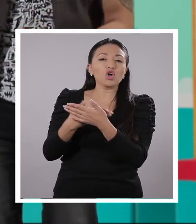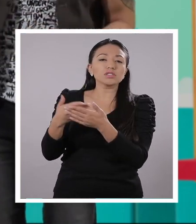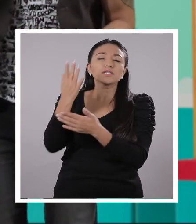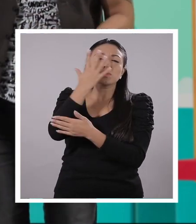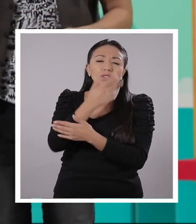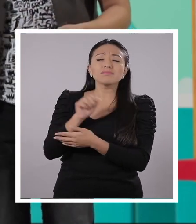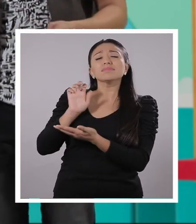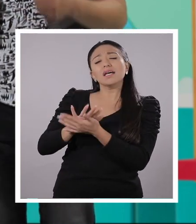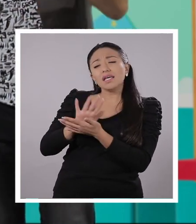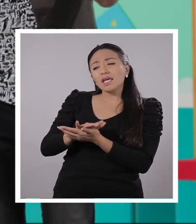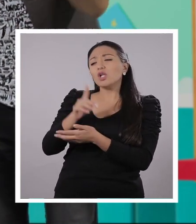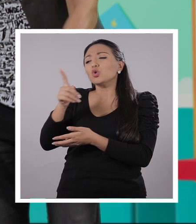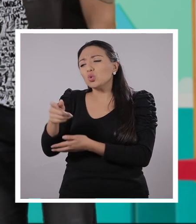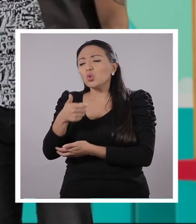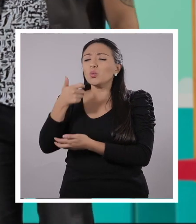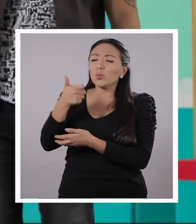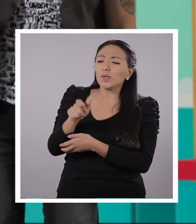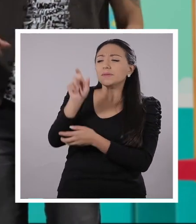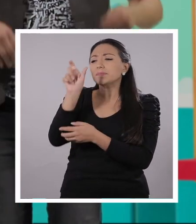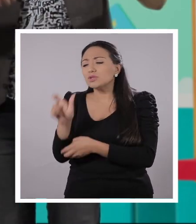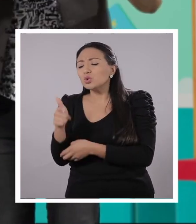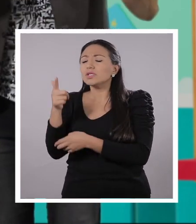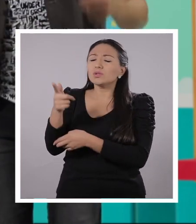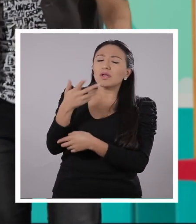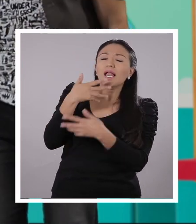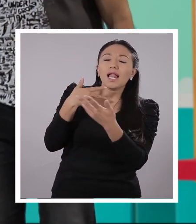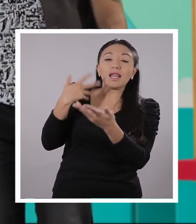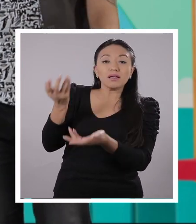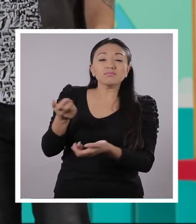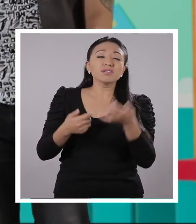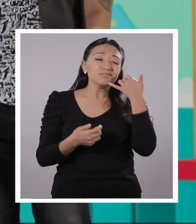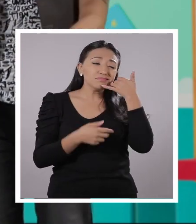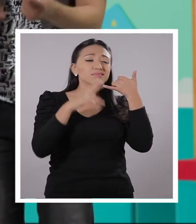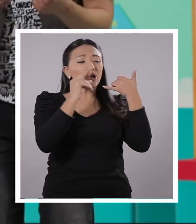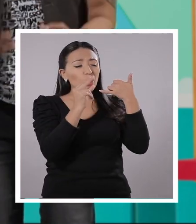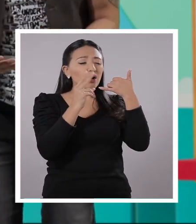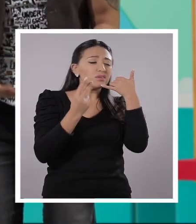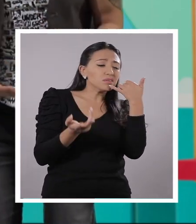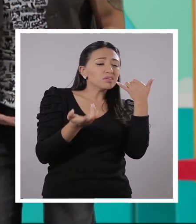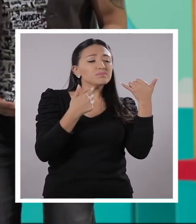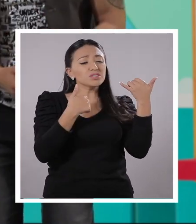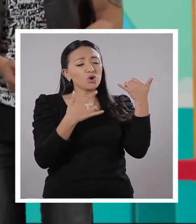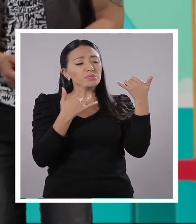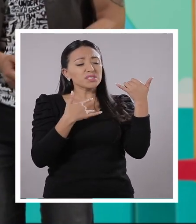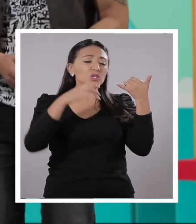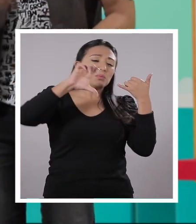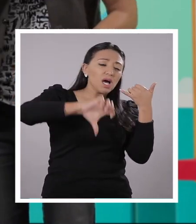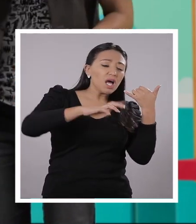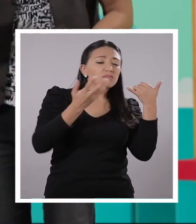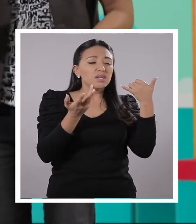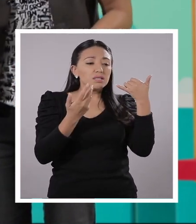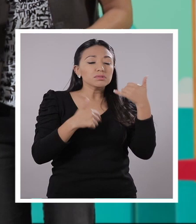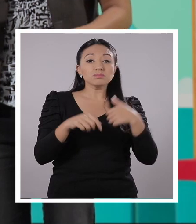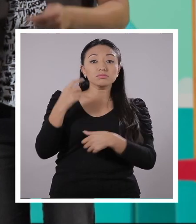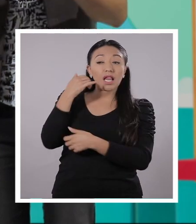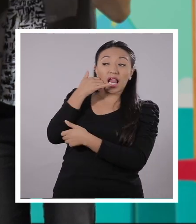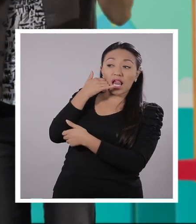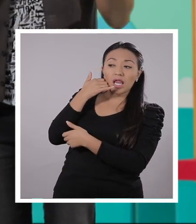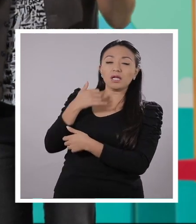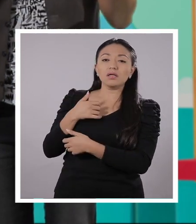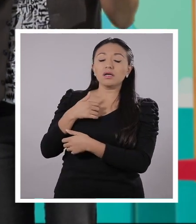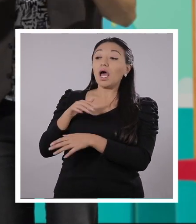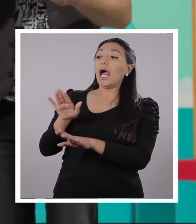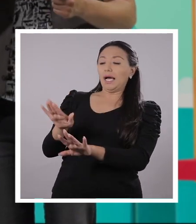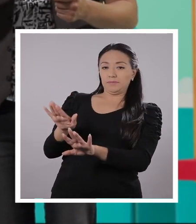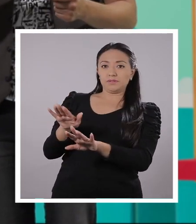mí. Tranquilo, si tú eres buena persona, eres chévere. Yo le dije, no, no me digas eso, que por ahora no me siento tan bien. Y ella me dijo,